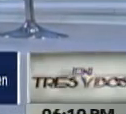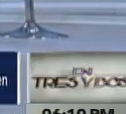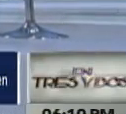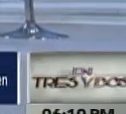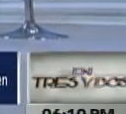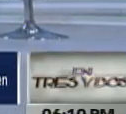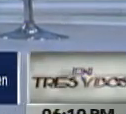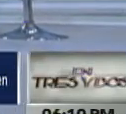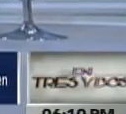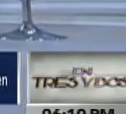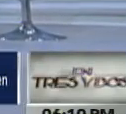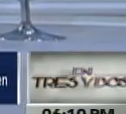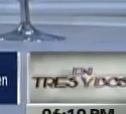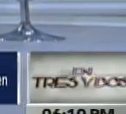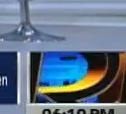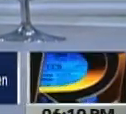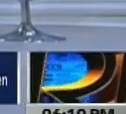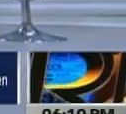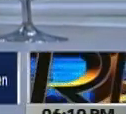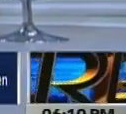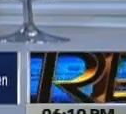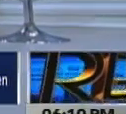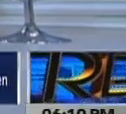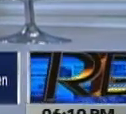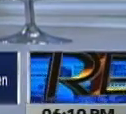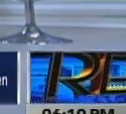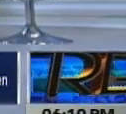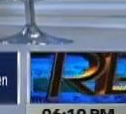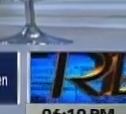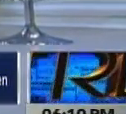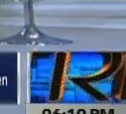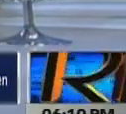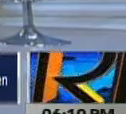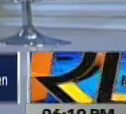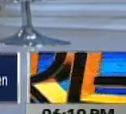11. Hay algunos elementos allí externos.